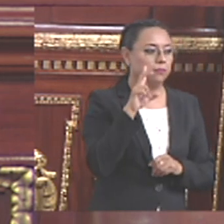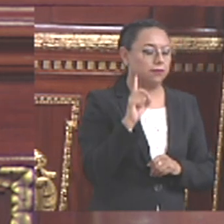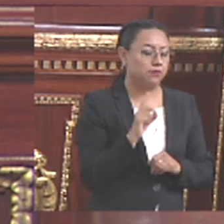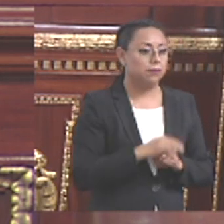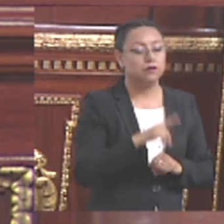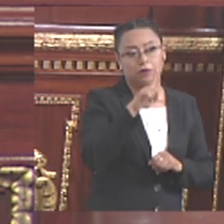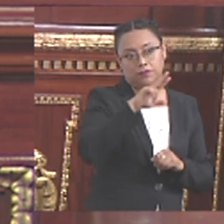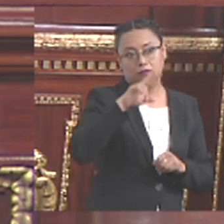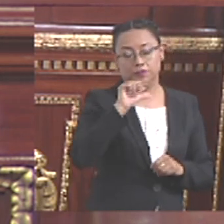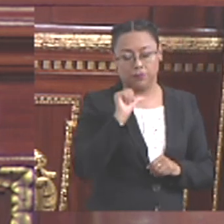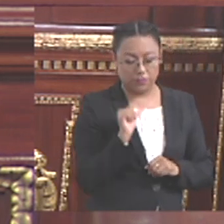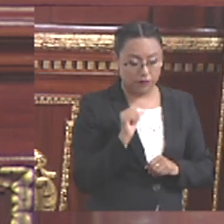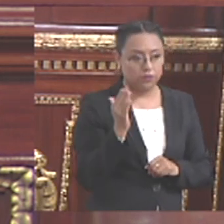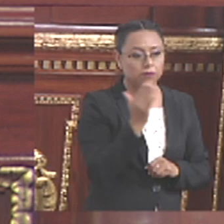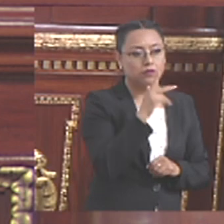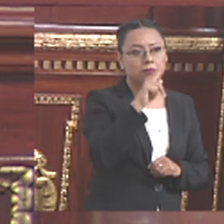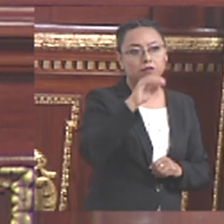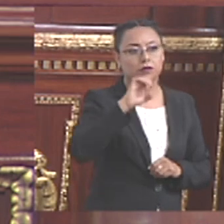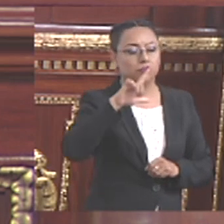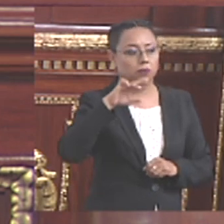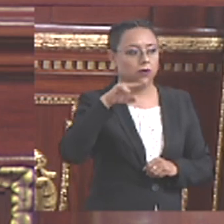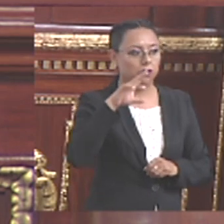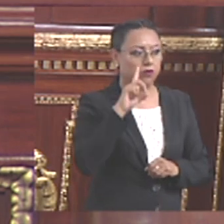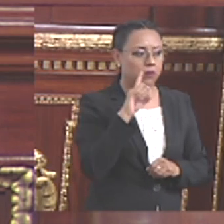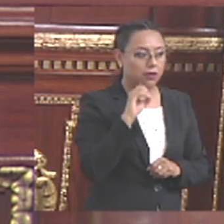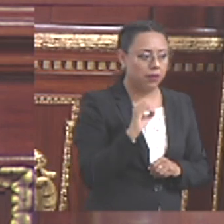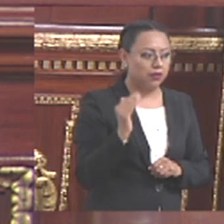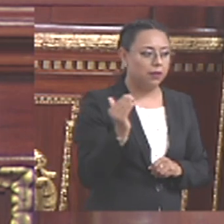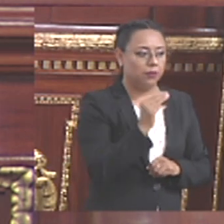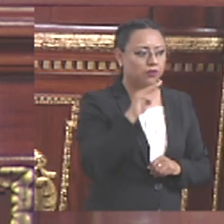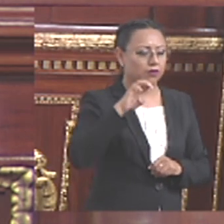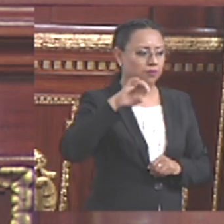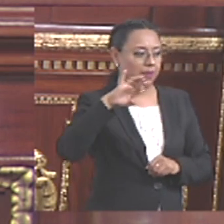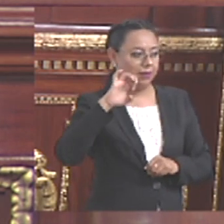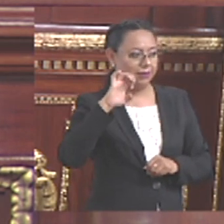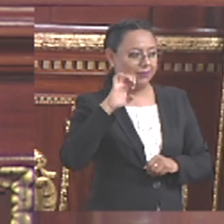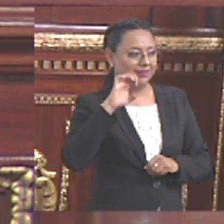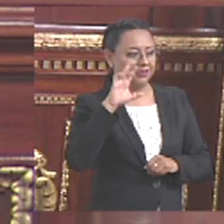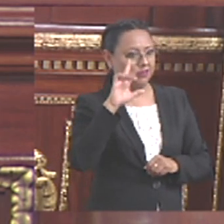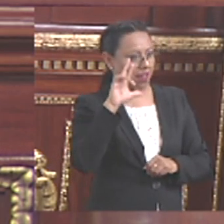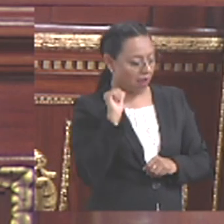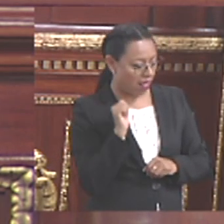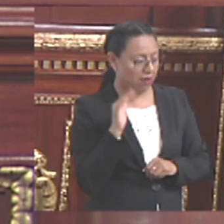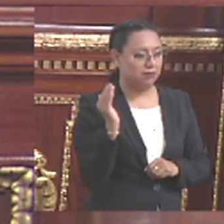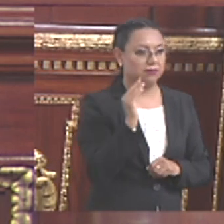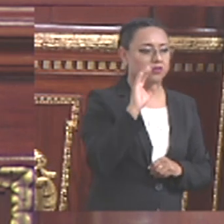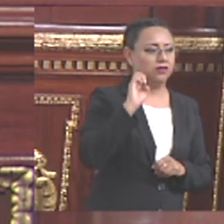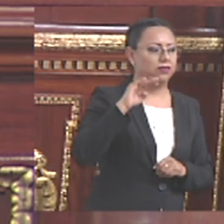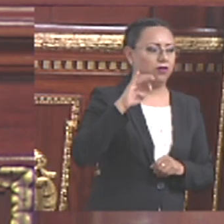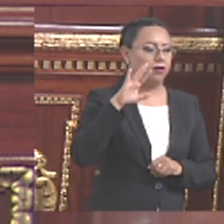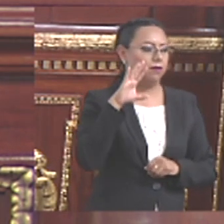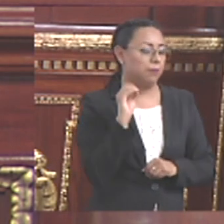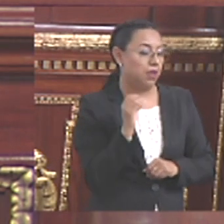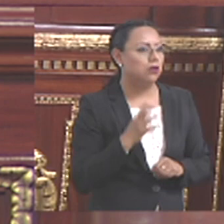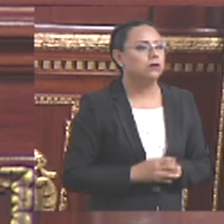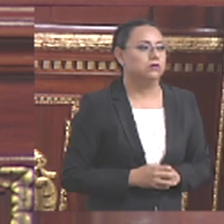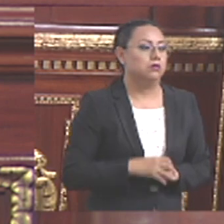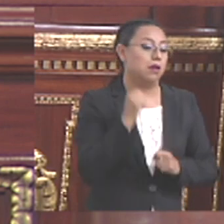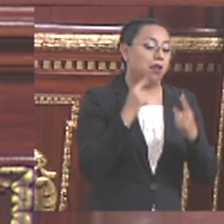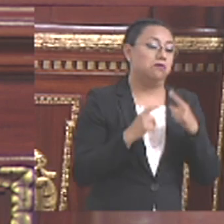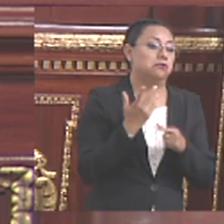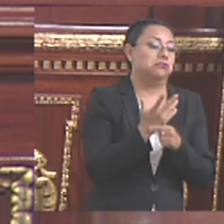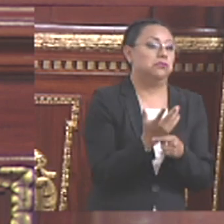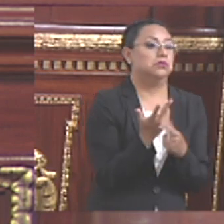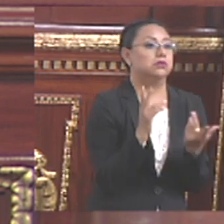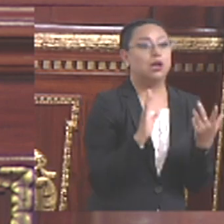Ángel Mancera desde el gobierno y el panista Jorge Romero. Y los que dicen aquí que ya se hubiera acabado, pues que